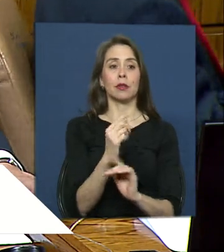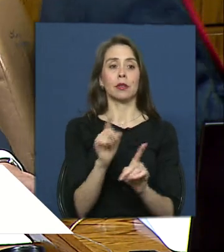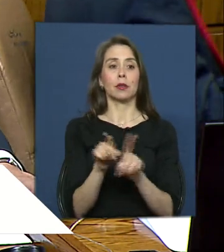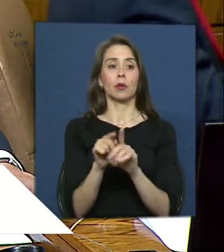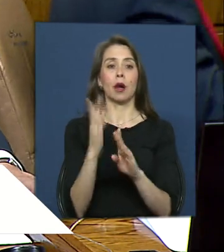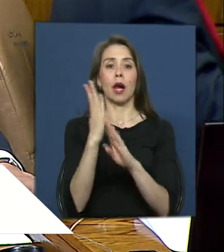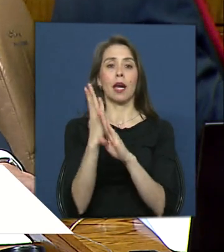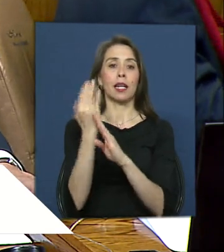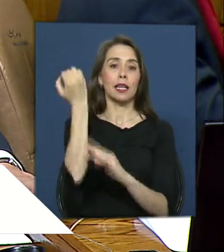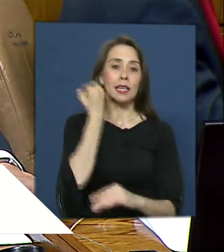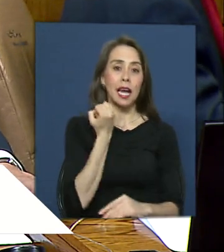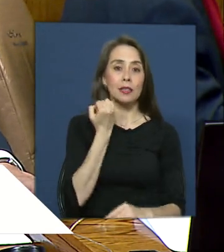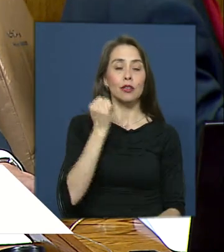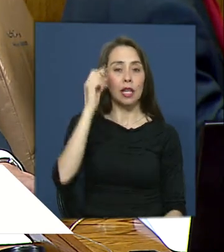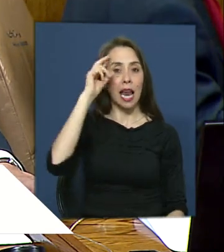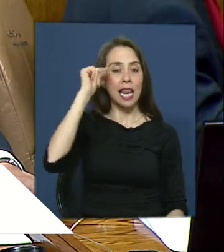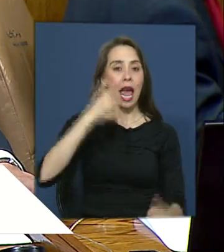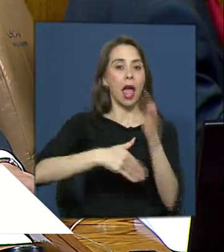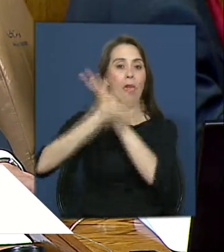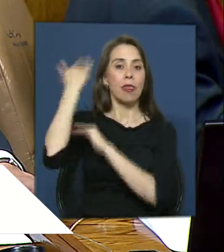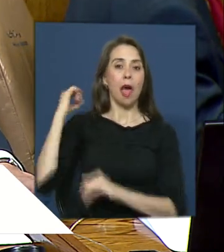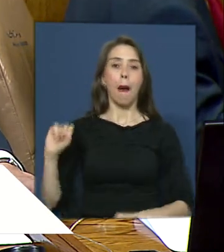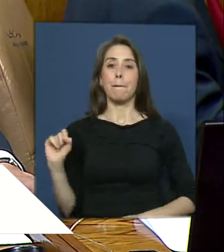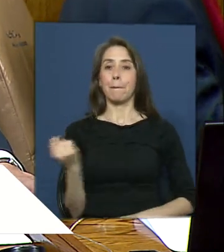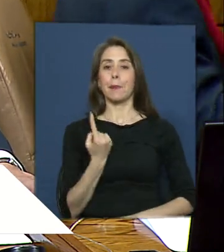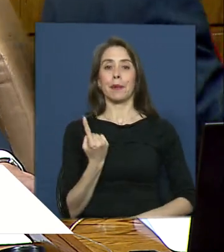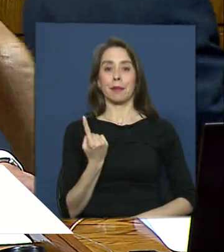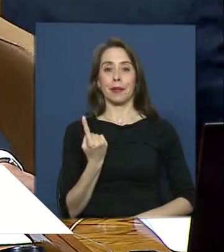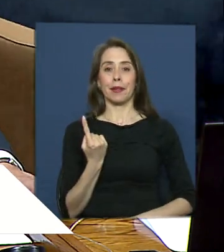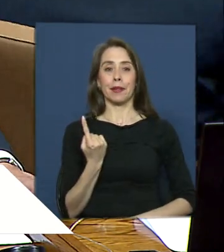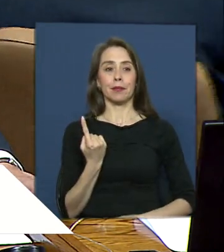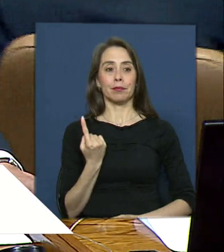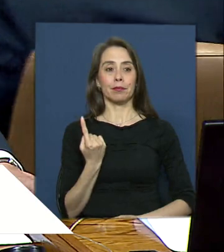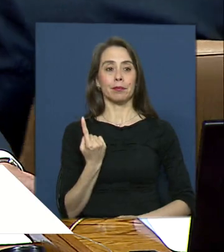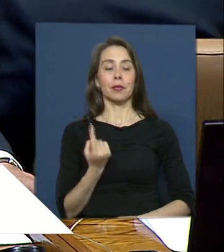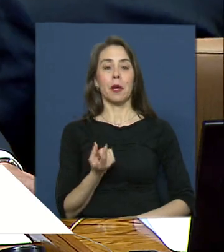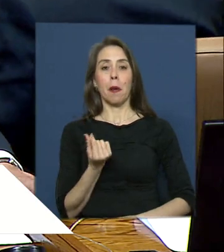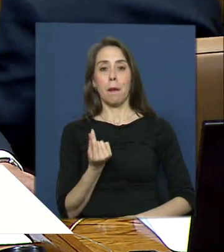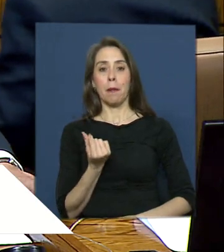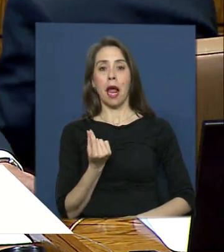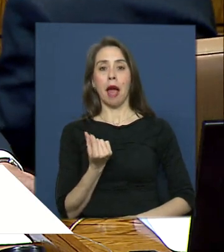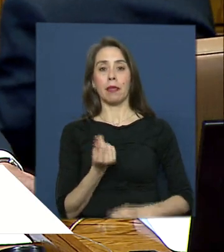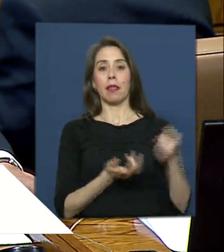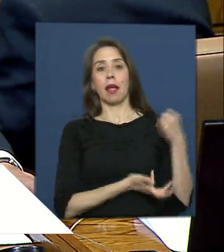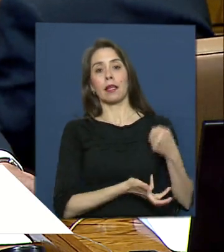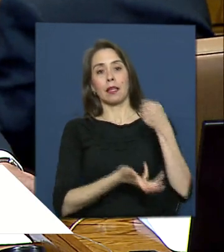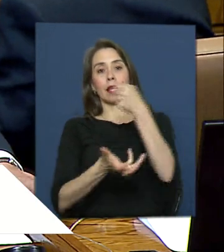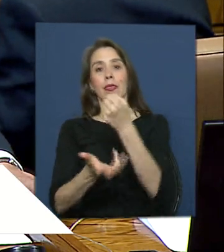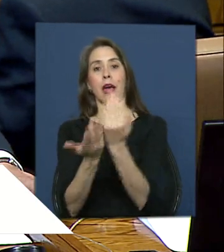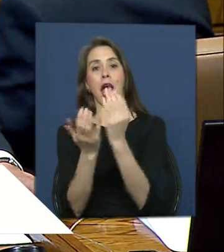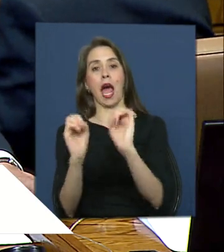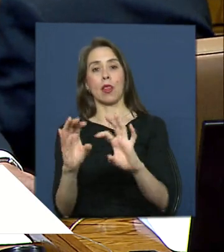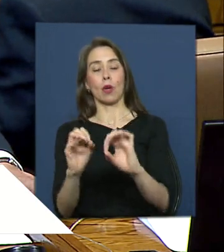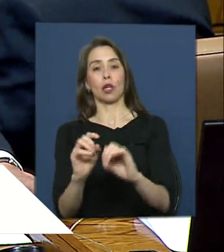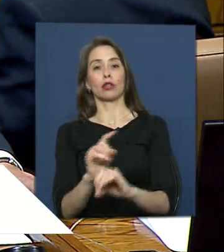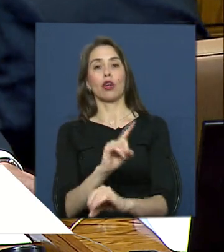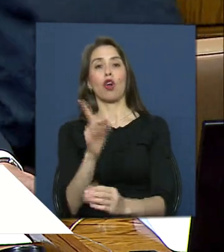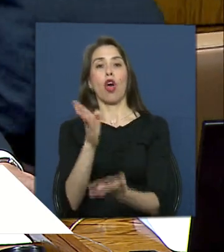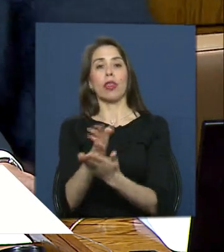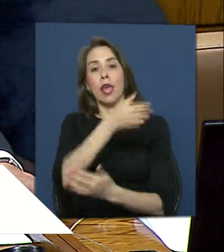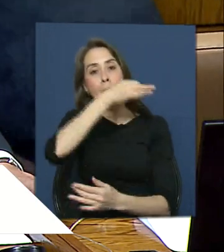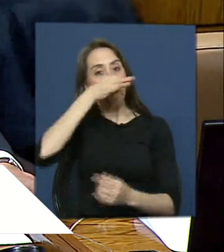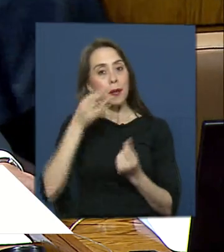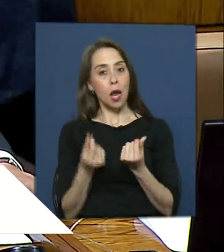estamos traicionando nuestra idea original de que con los dineros de educación no se debe